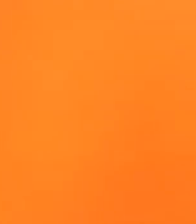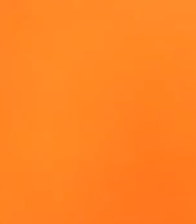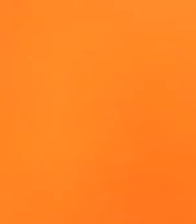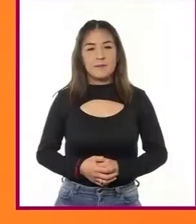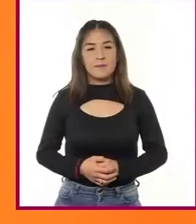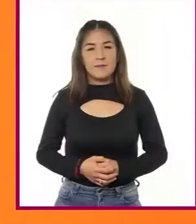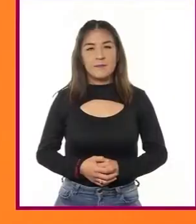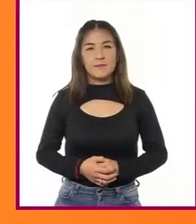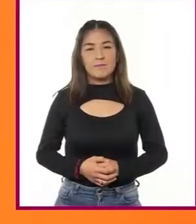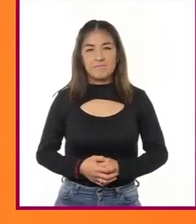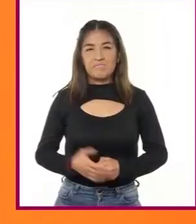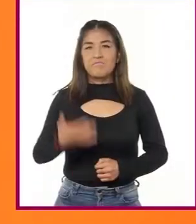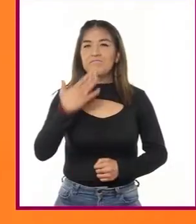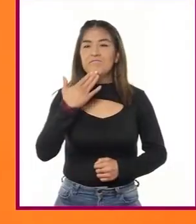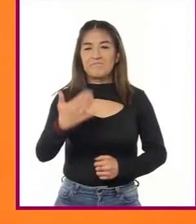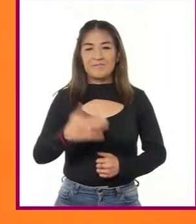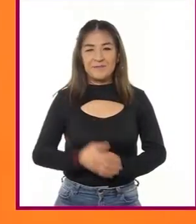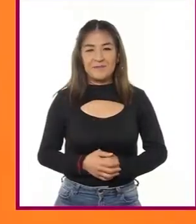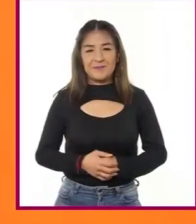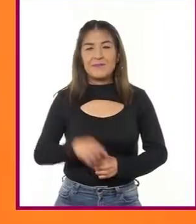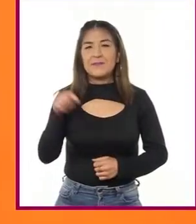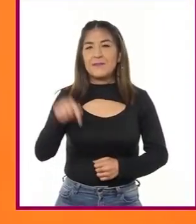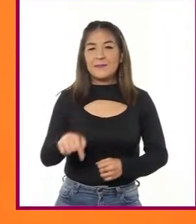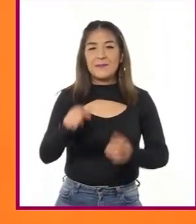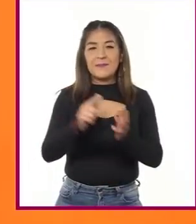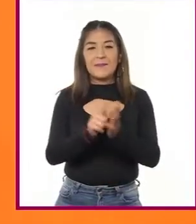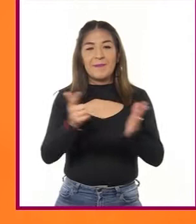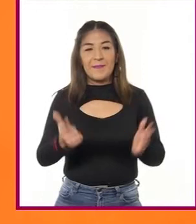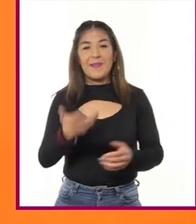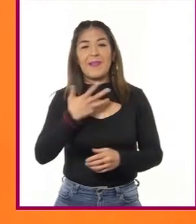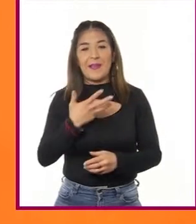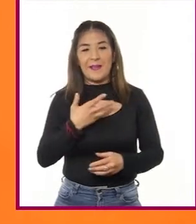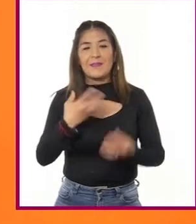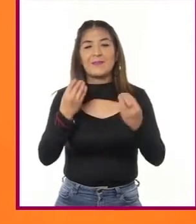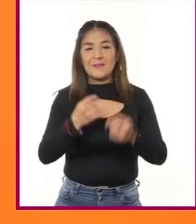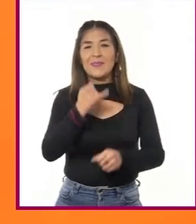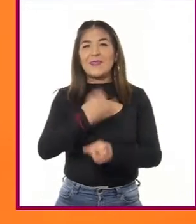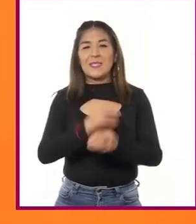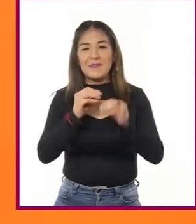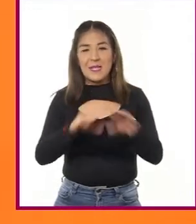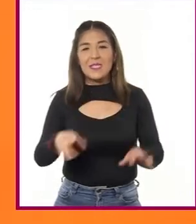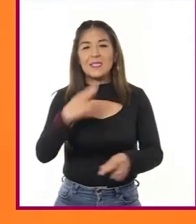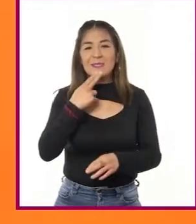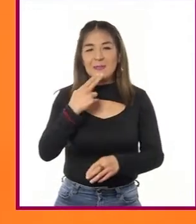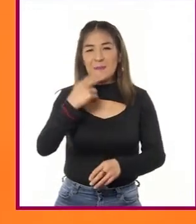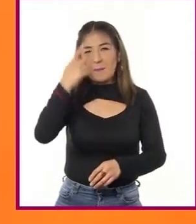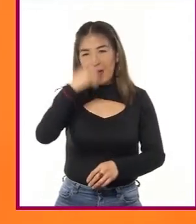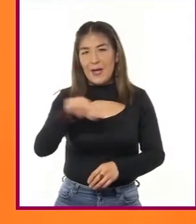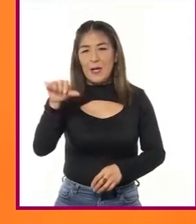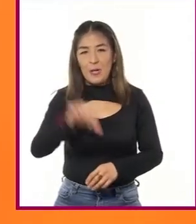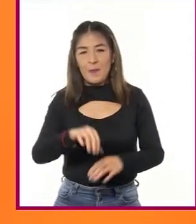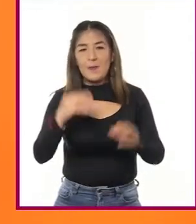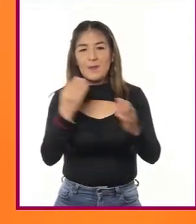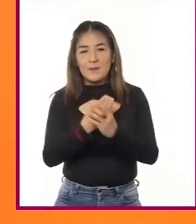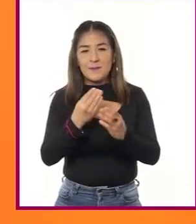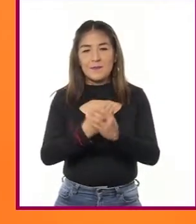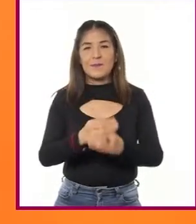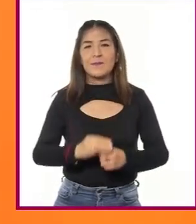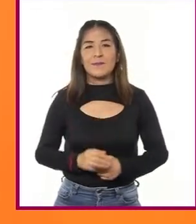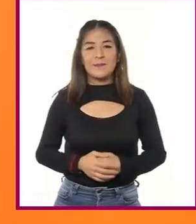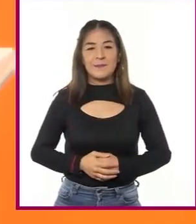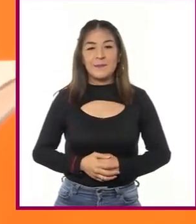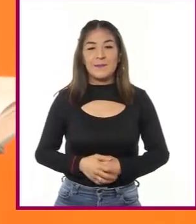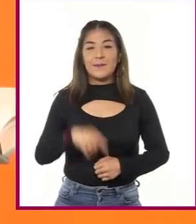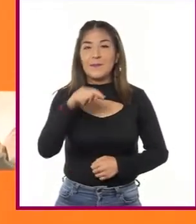Muy bien. En este libro encontré mucha información que nos va a servir para esta sesión. Pero